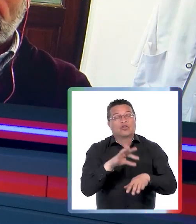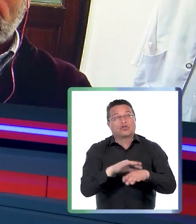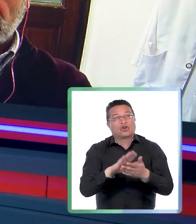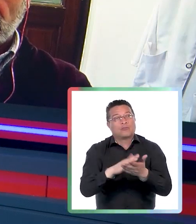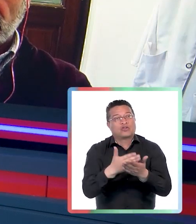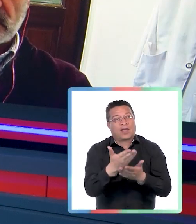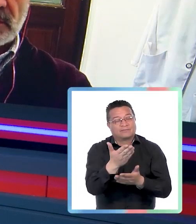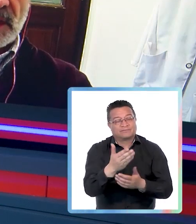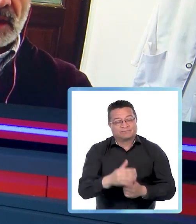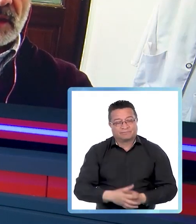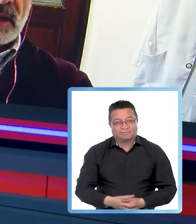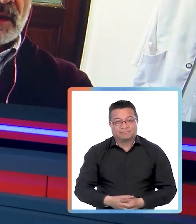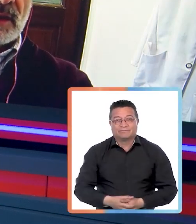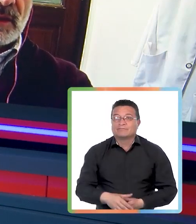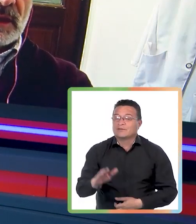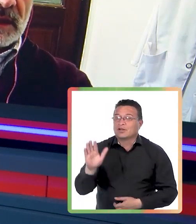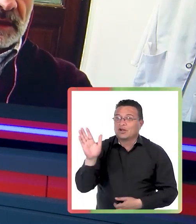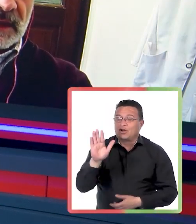¿cómo está?